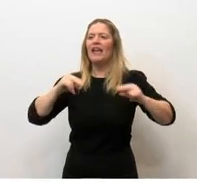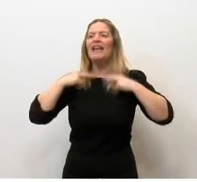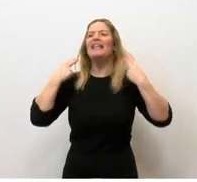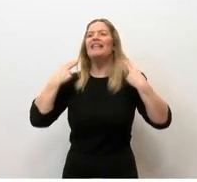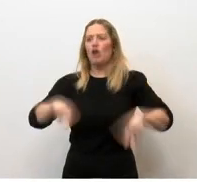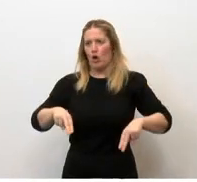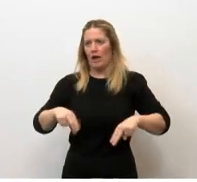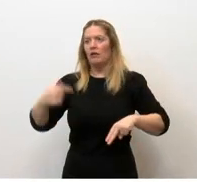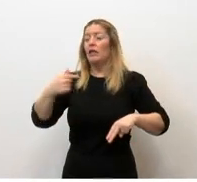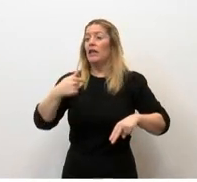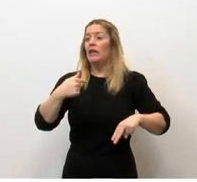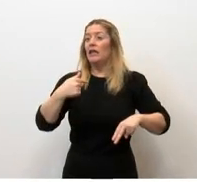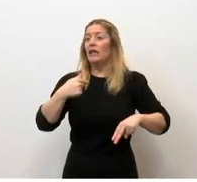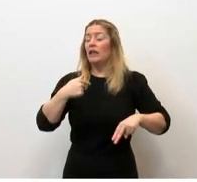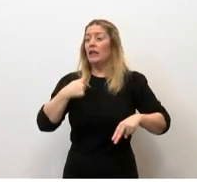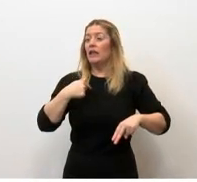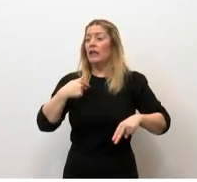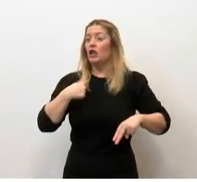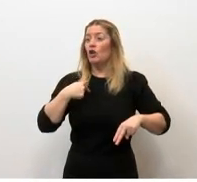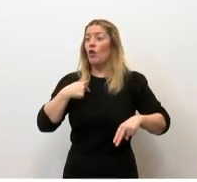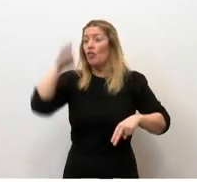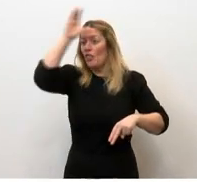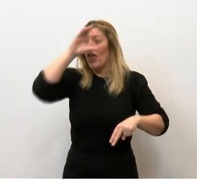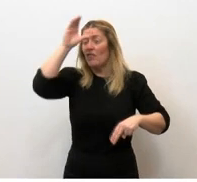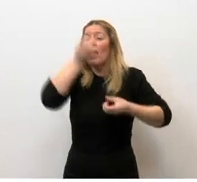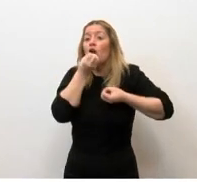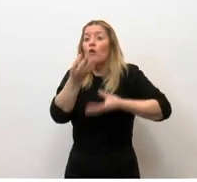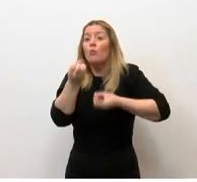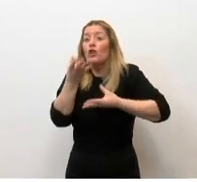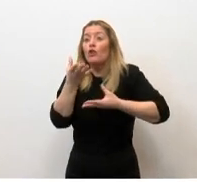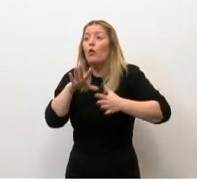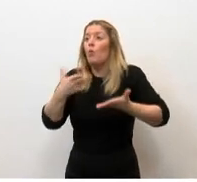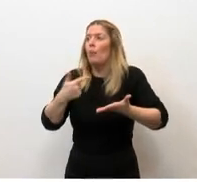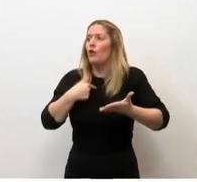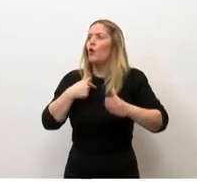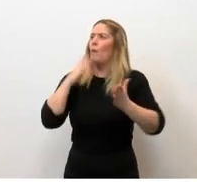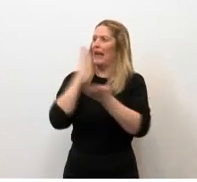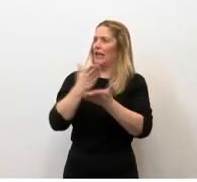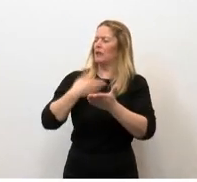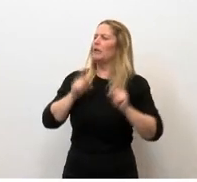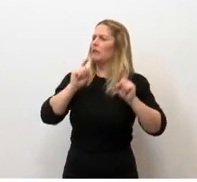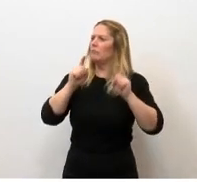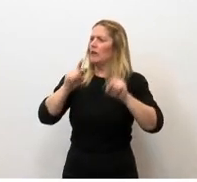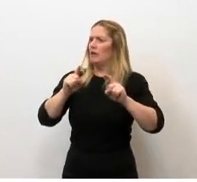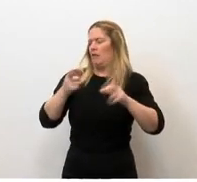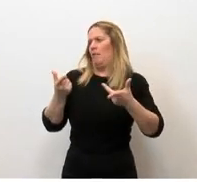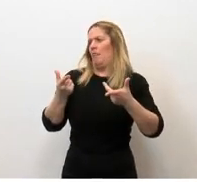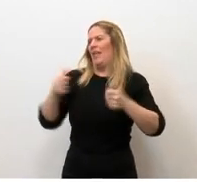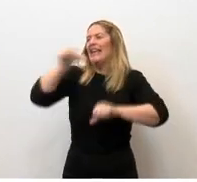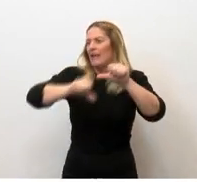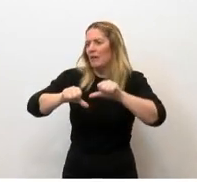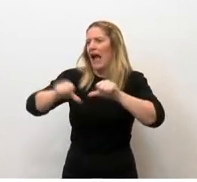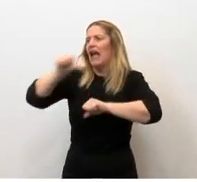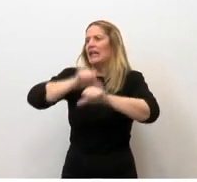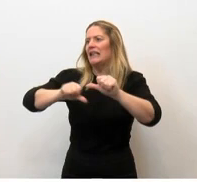ciencia cuando estoy en clase dando mis clases de química, química cuántica, cuando estoy haciendo una charla a